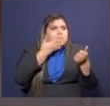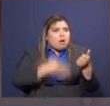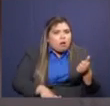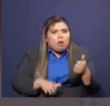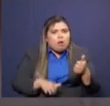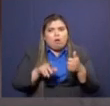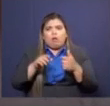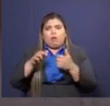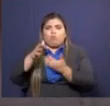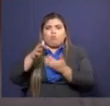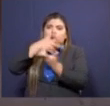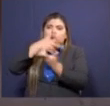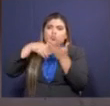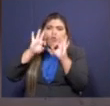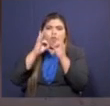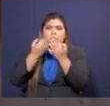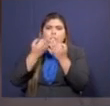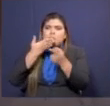lo económico.